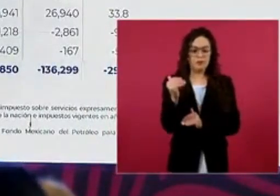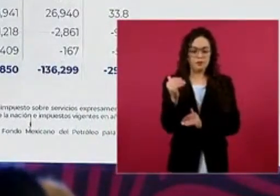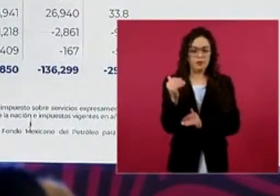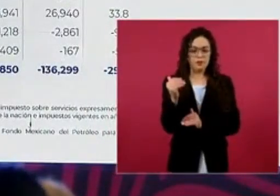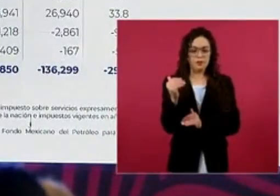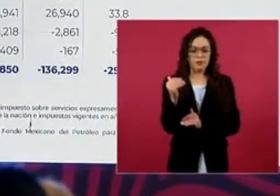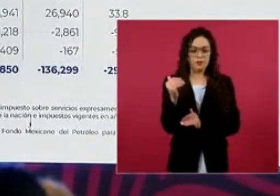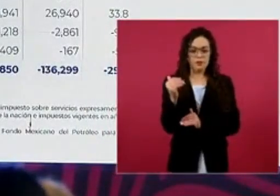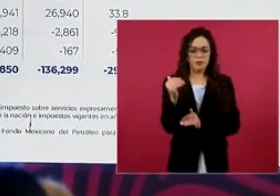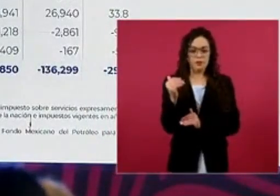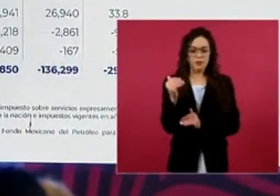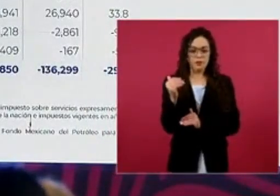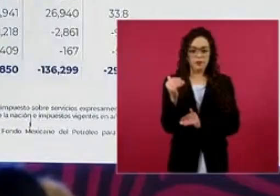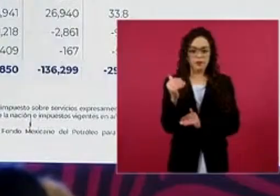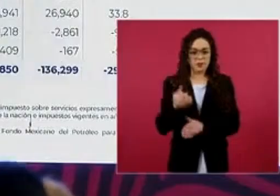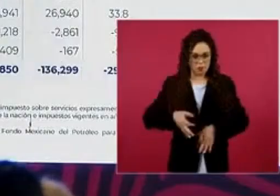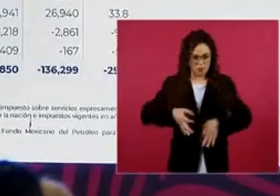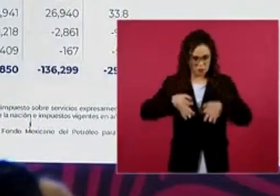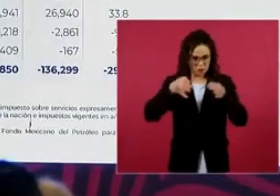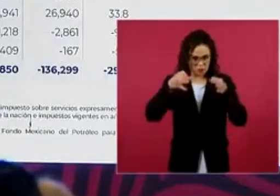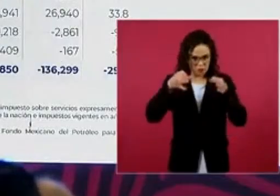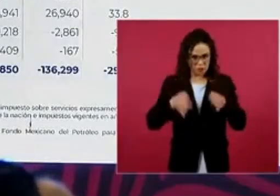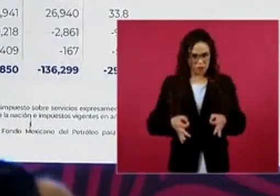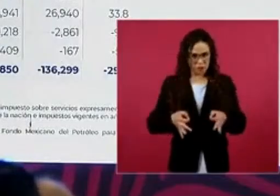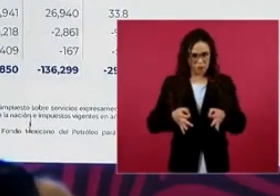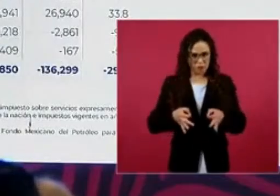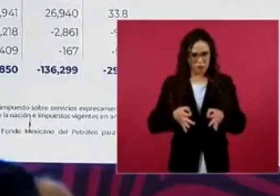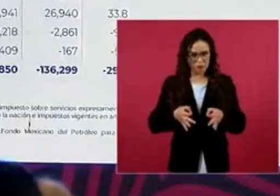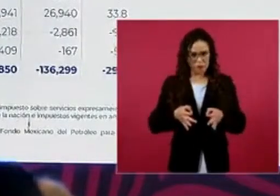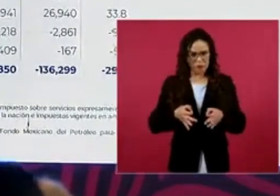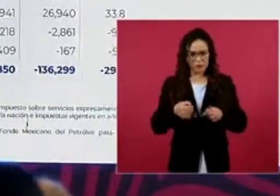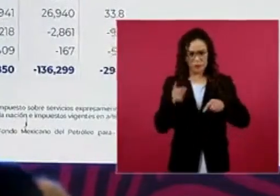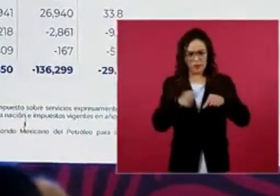En términos reales, descontando inflación,